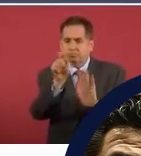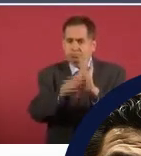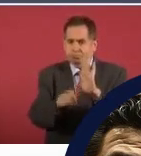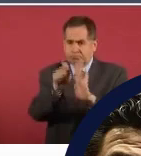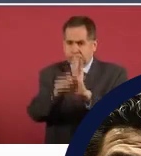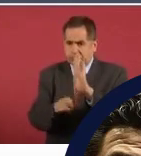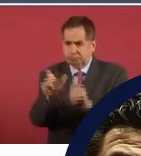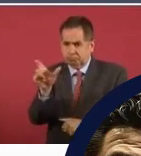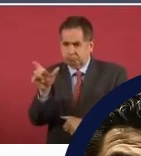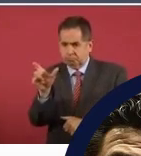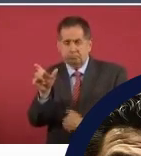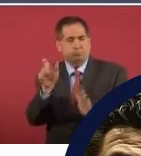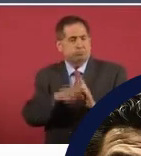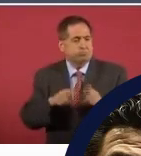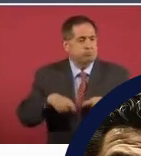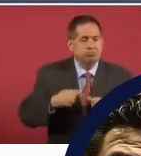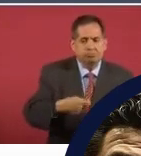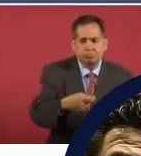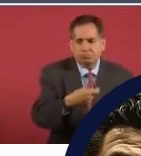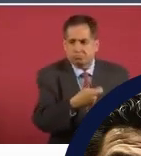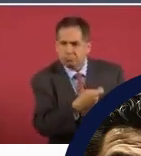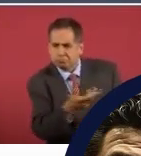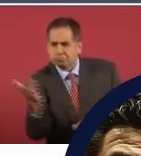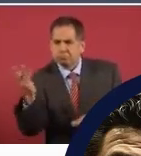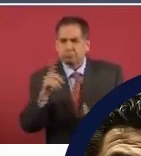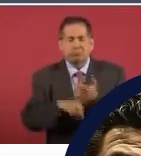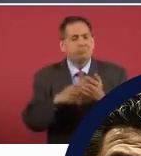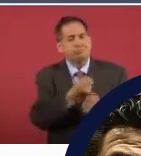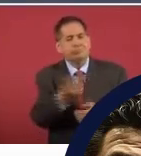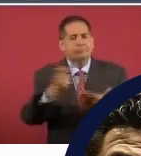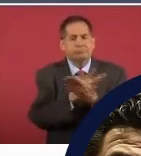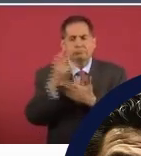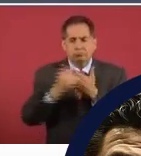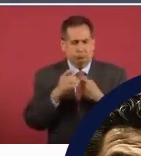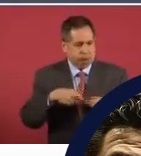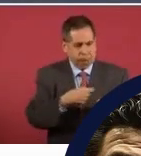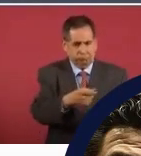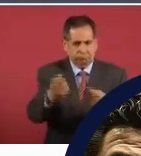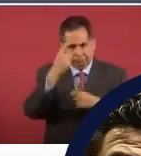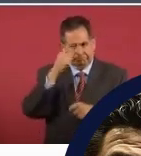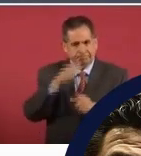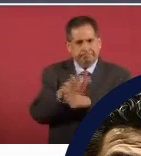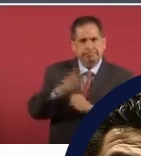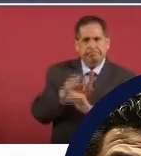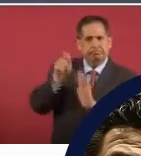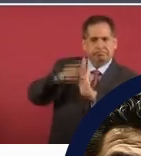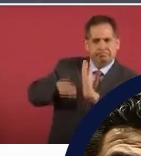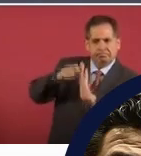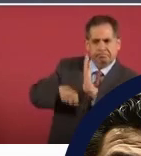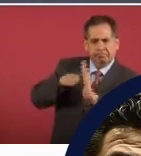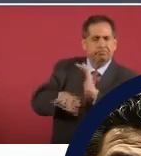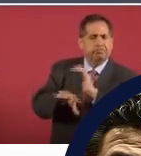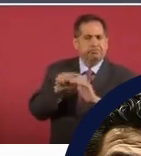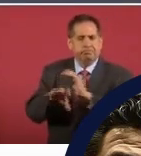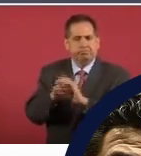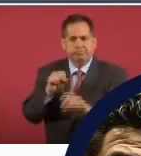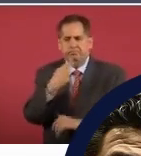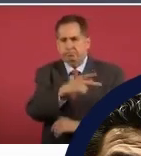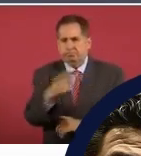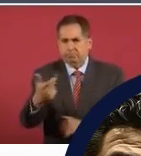constituye nuestro principal desafío pero estamos seguros de que vamos a hacer en ara mexico con